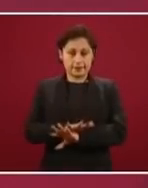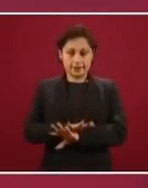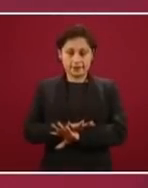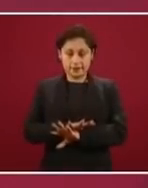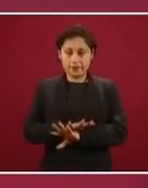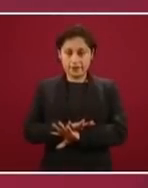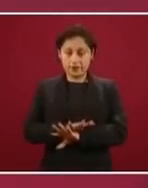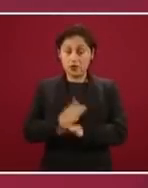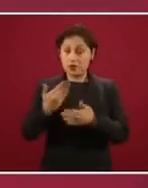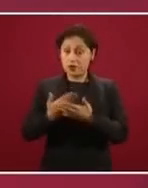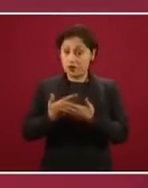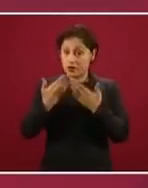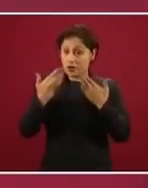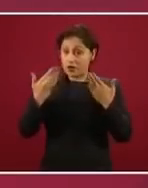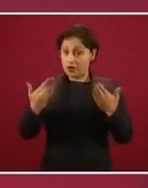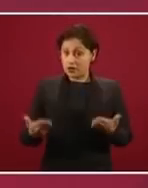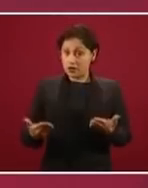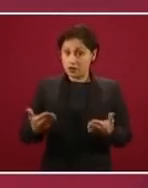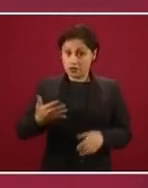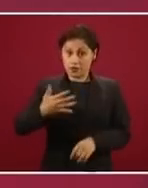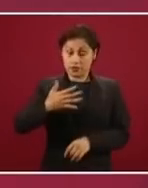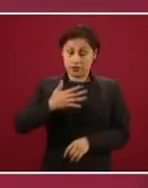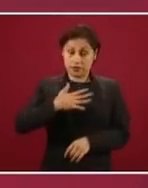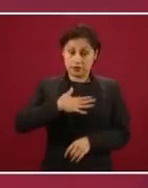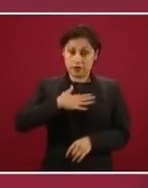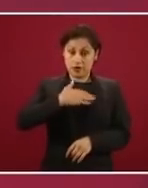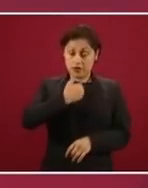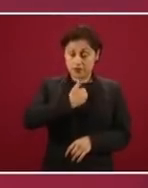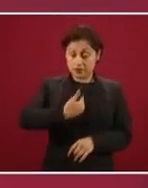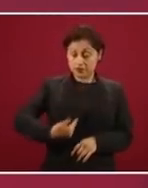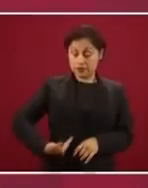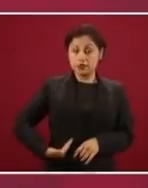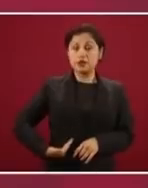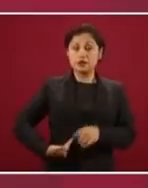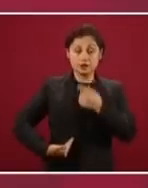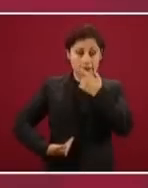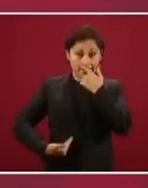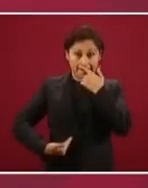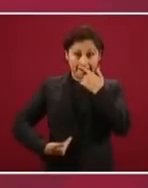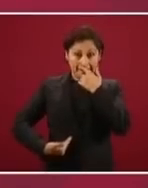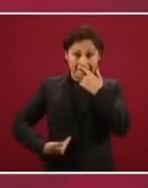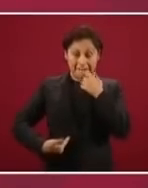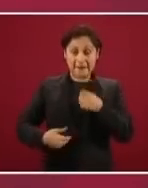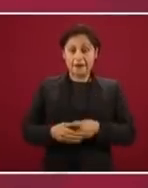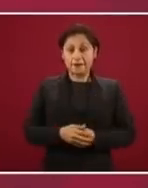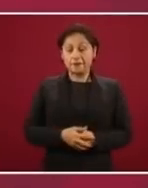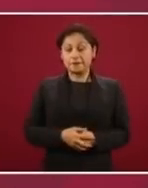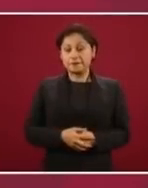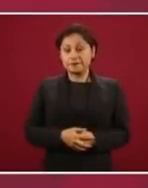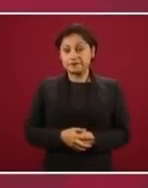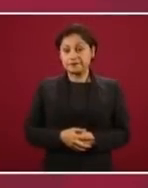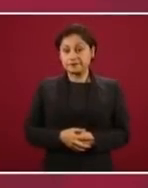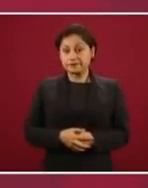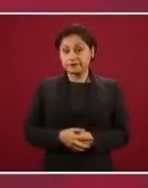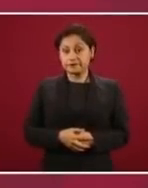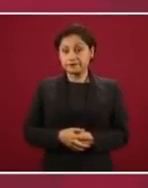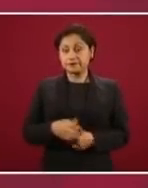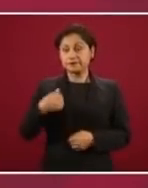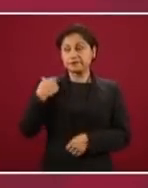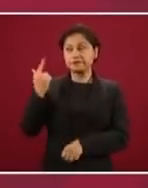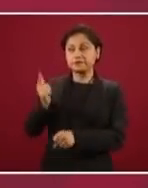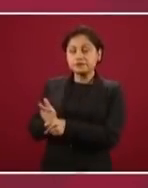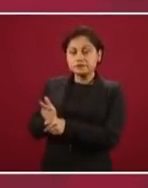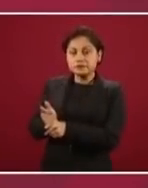en este aspectos entera de éste a